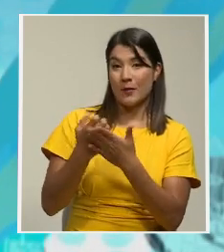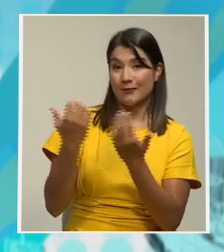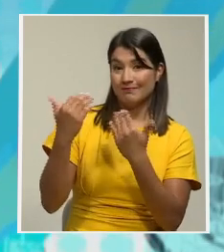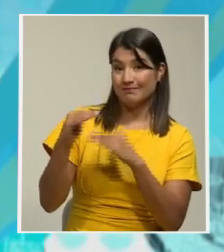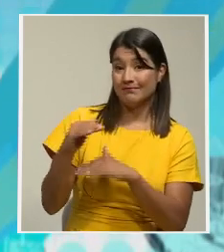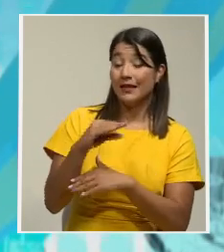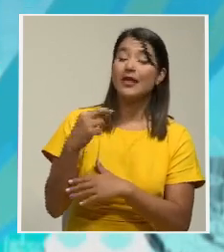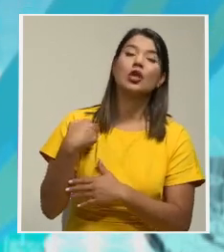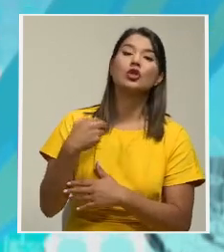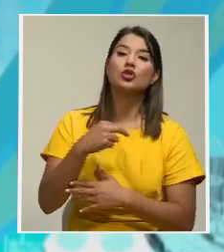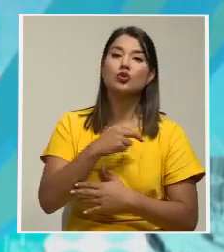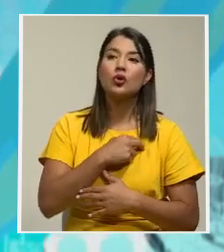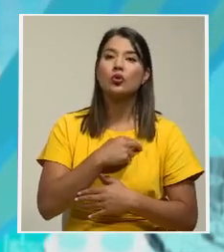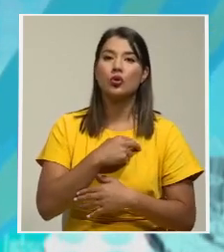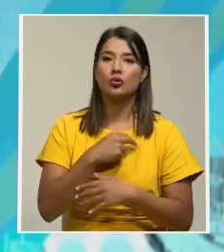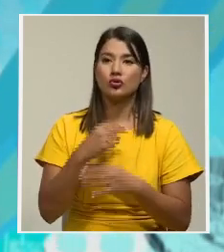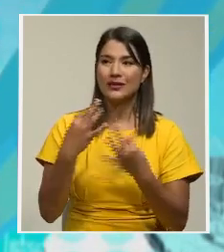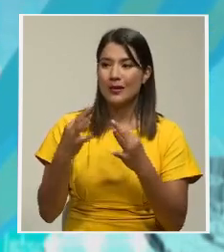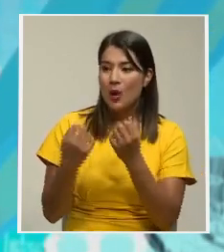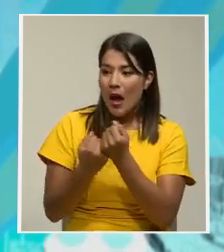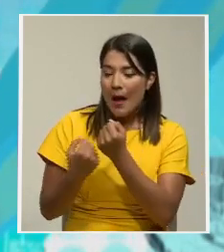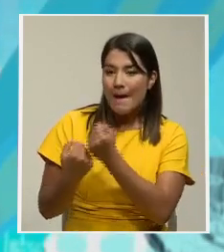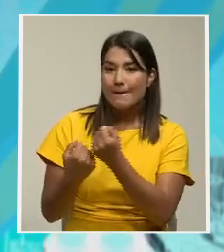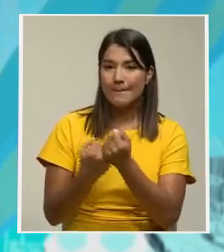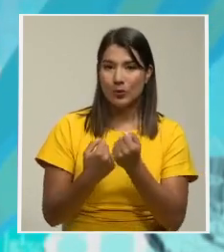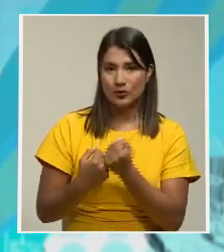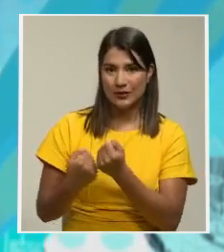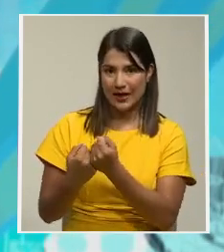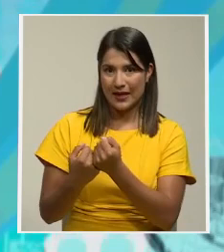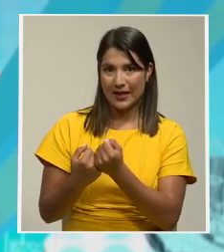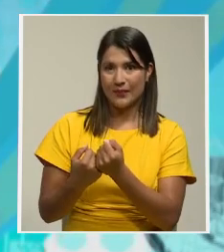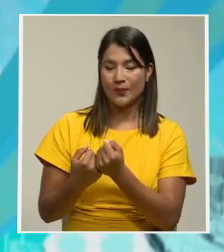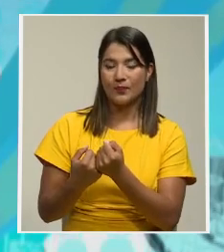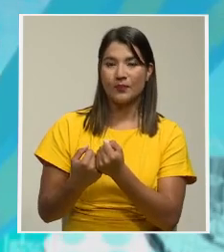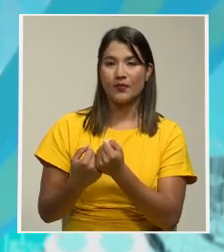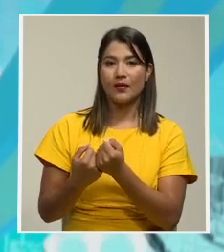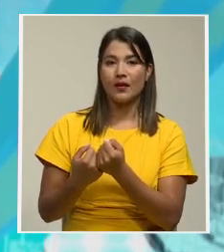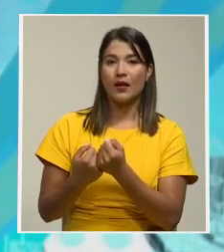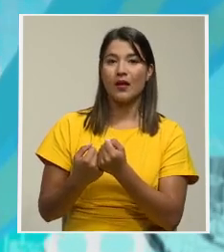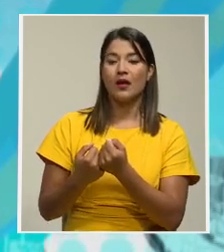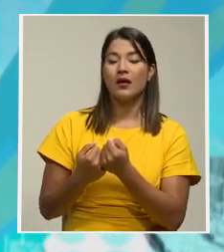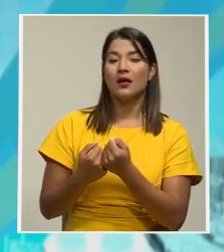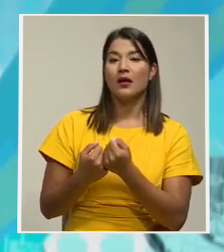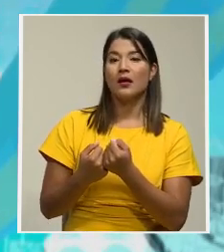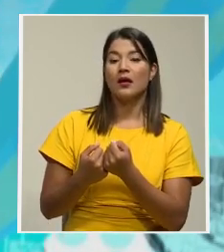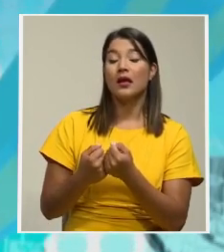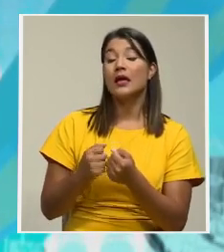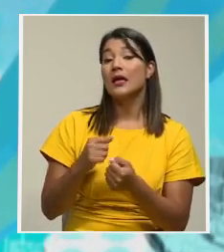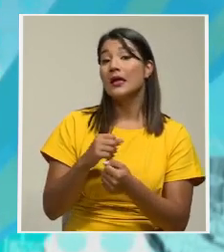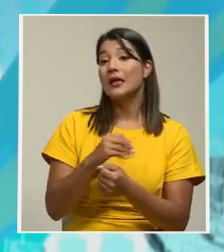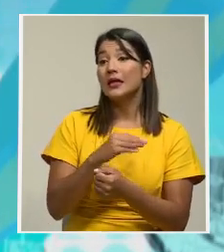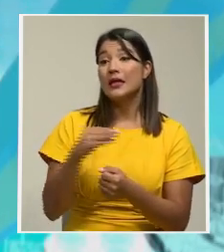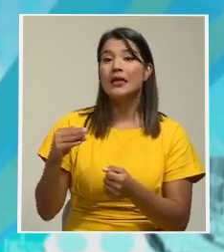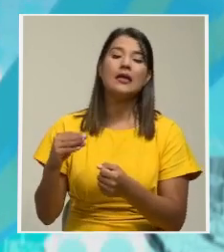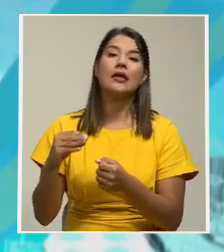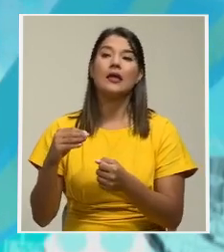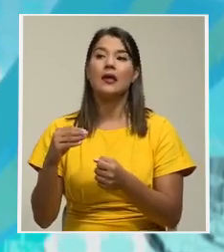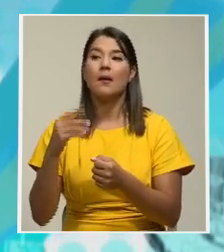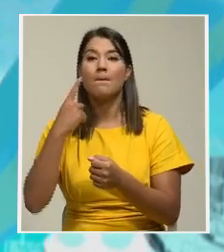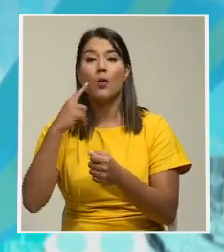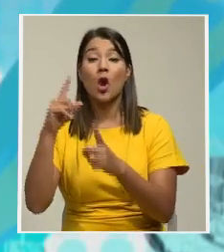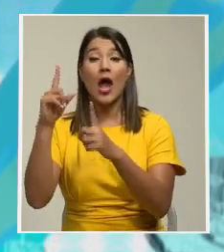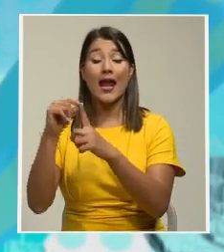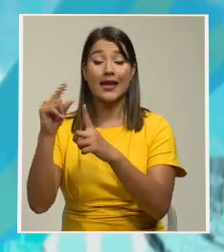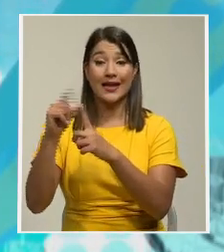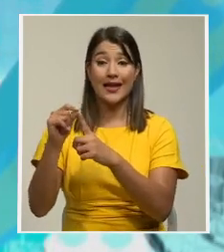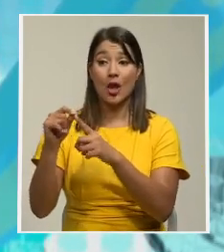nos apoyamos con los alquileres internos de la institución, que al día de hoy están cerrados por el tema COVID, y por los alquileres del Centro Comercial Paseo San